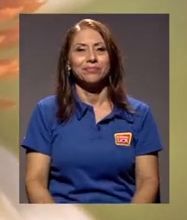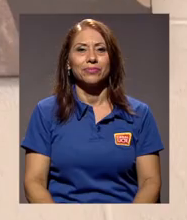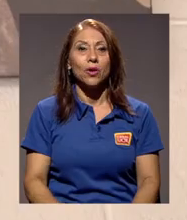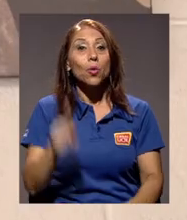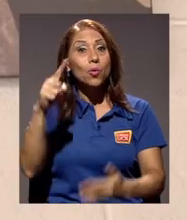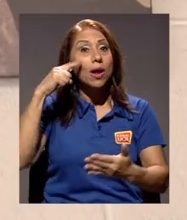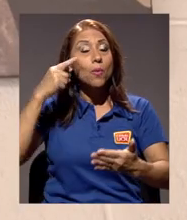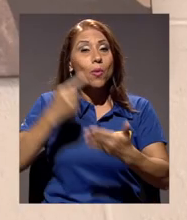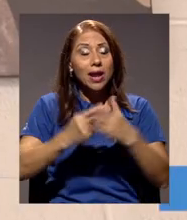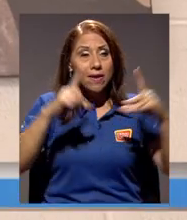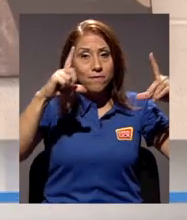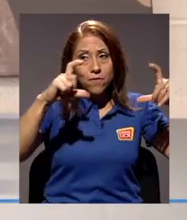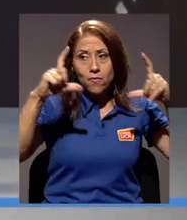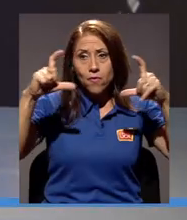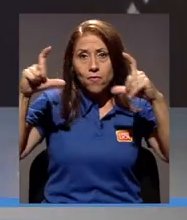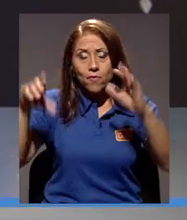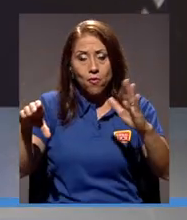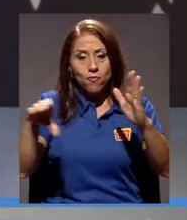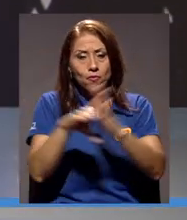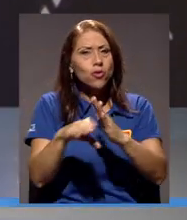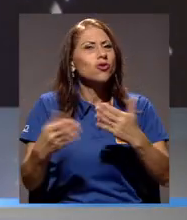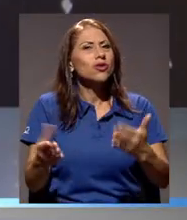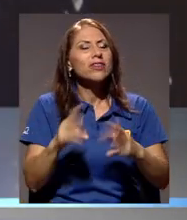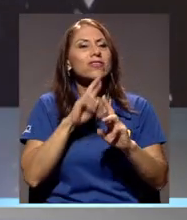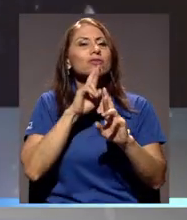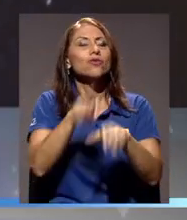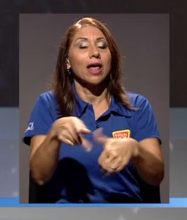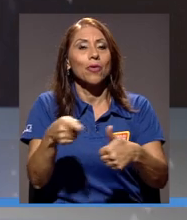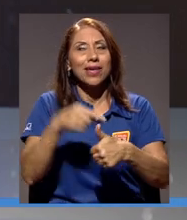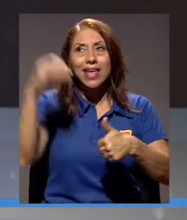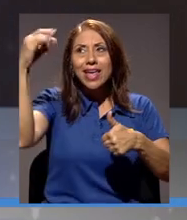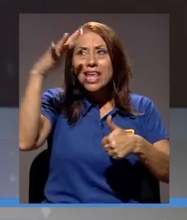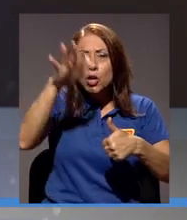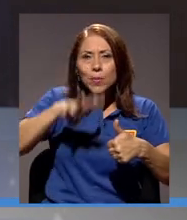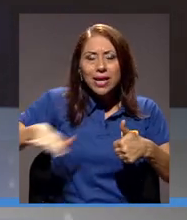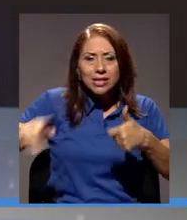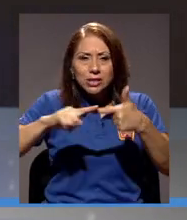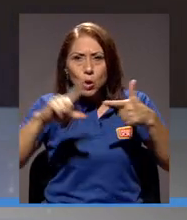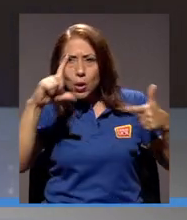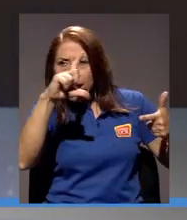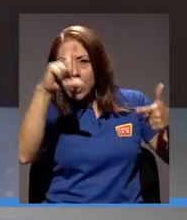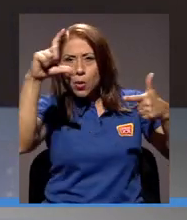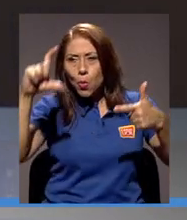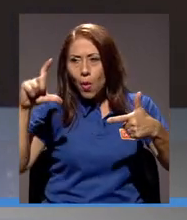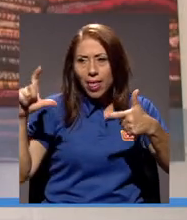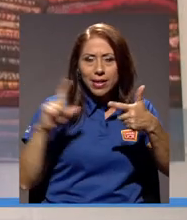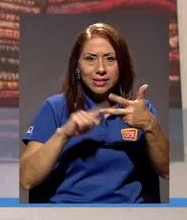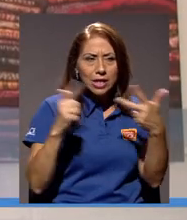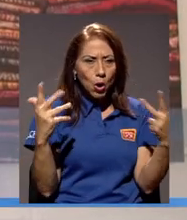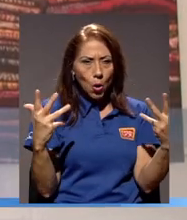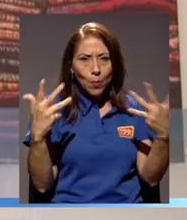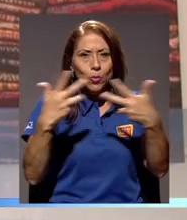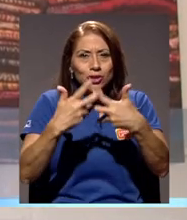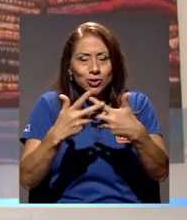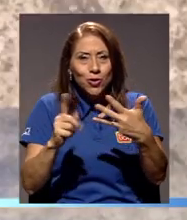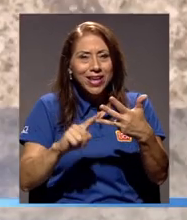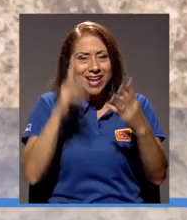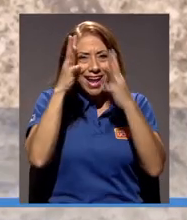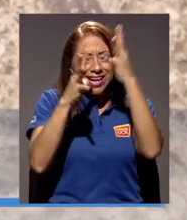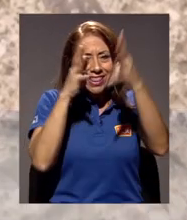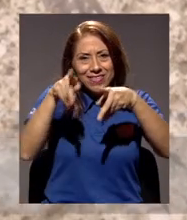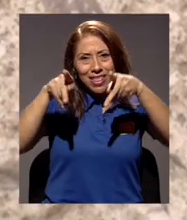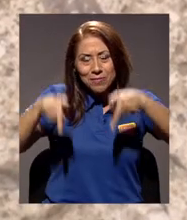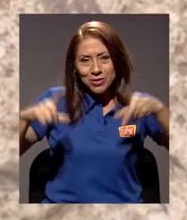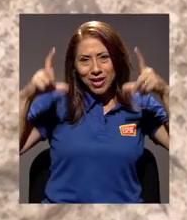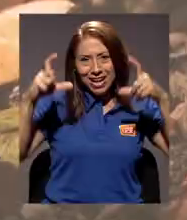Una buena fotografía es el resultado de combinar la iluminación, los encuadres y la composición, y sobre todo la creatividad de quien la